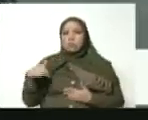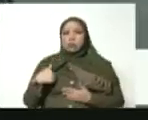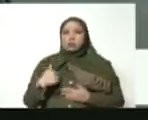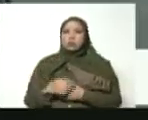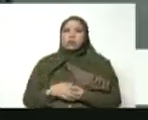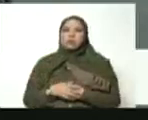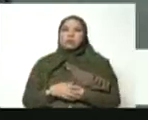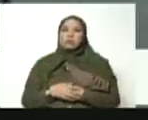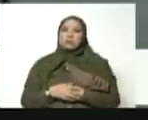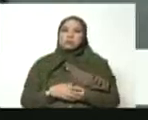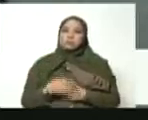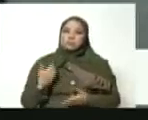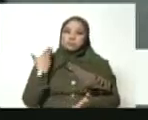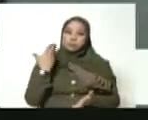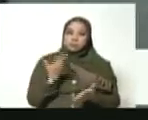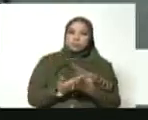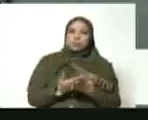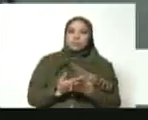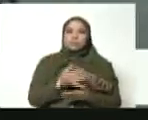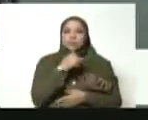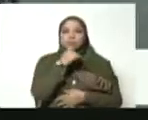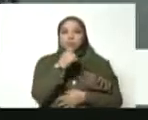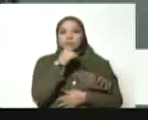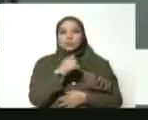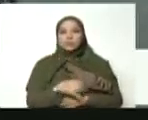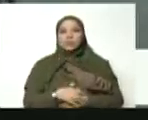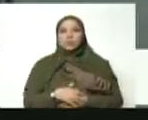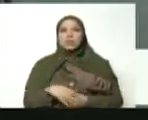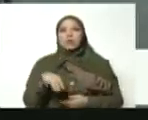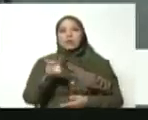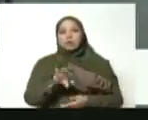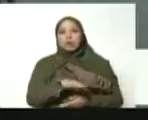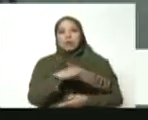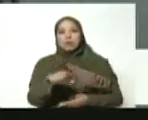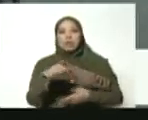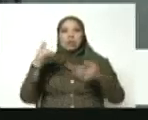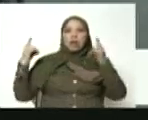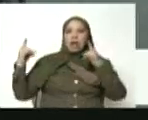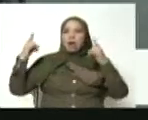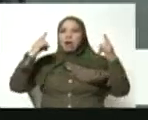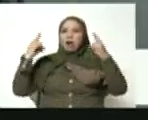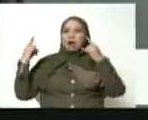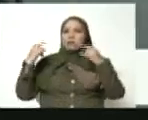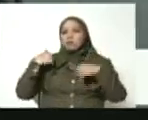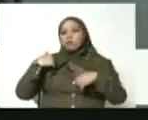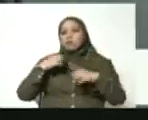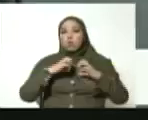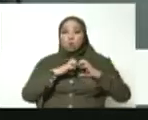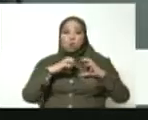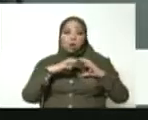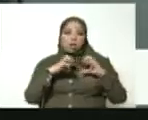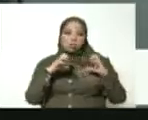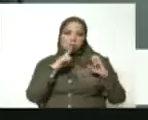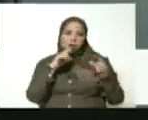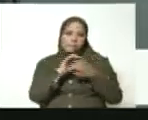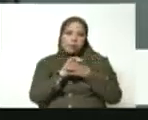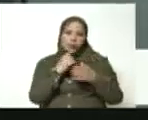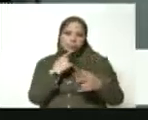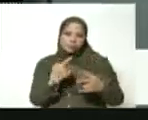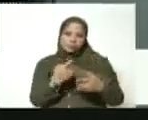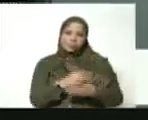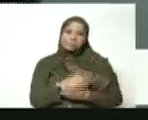que como el gran cantante rockero Fito Páez, yo solo vengo a dar mi corazón.